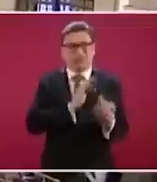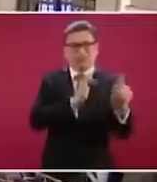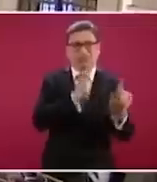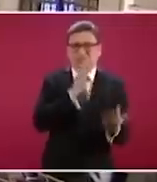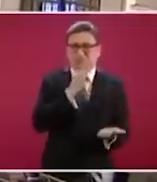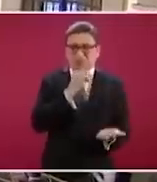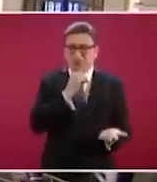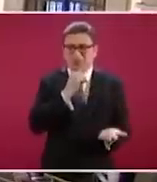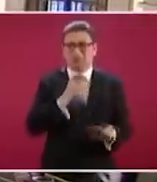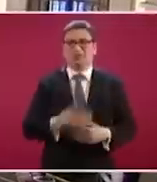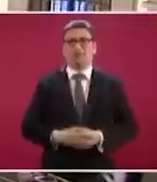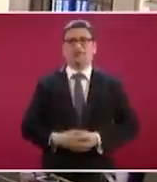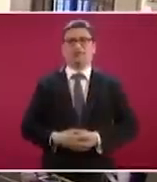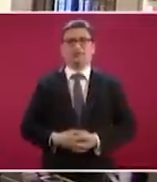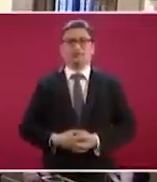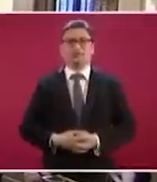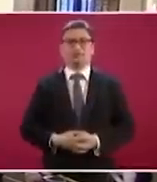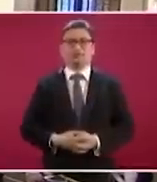Al menos